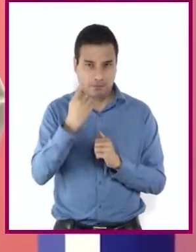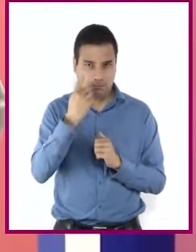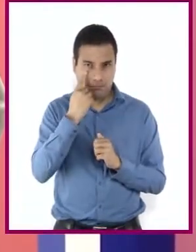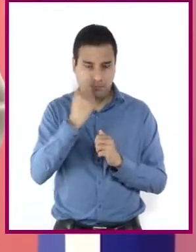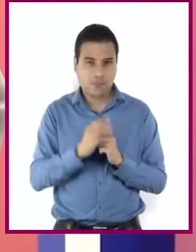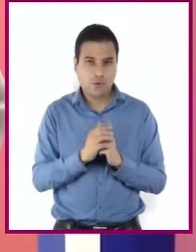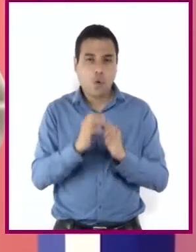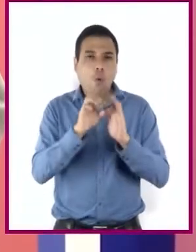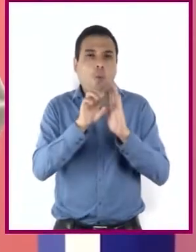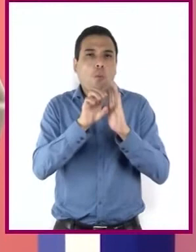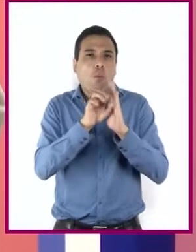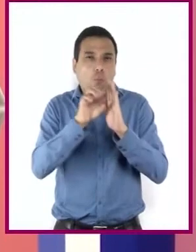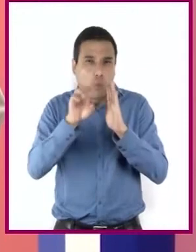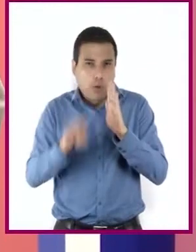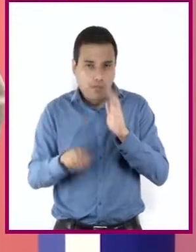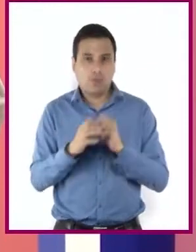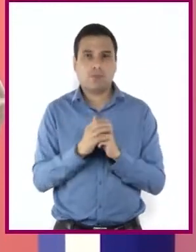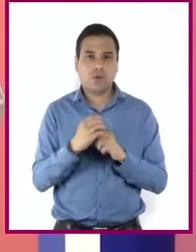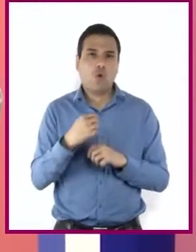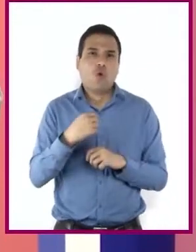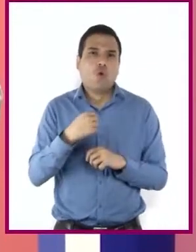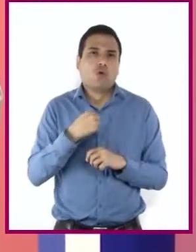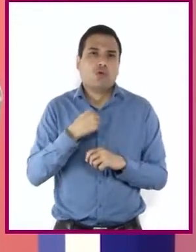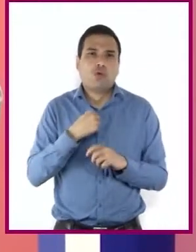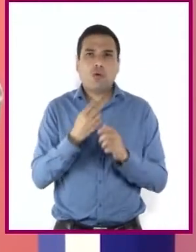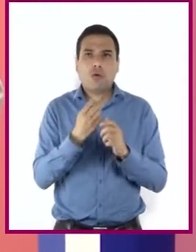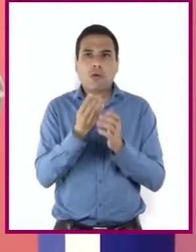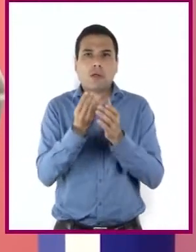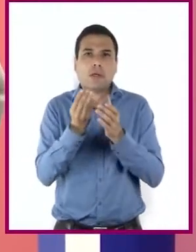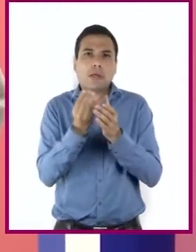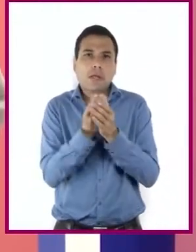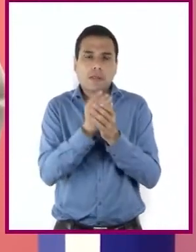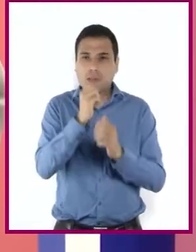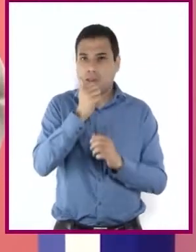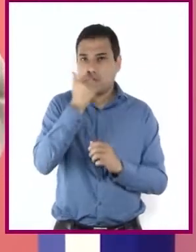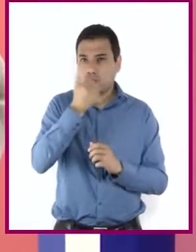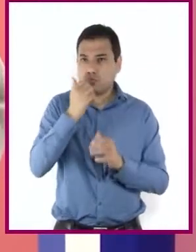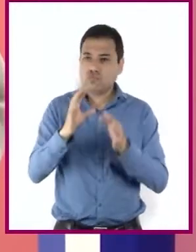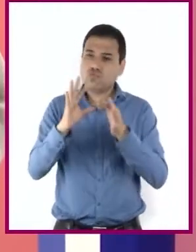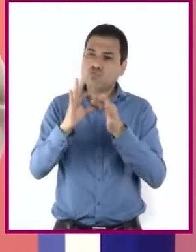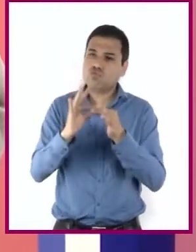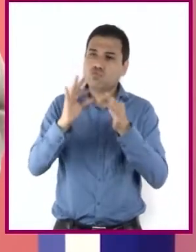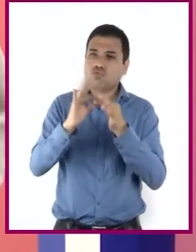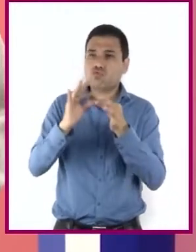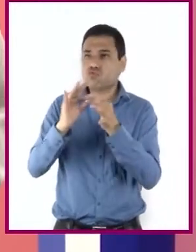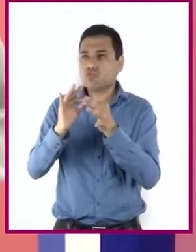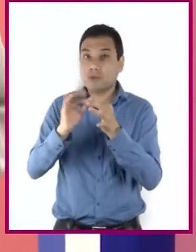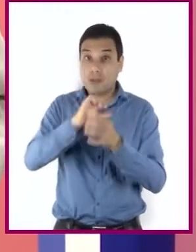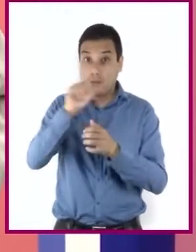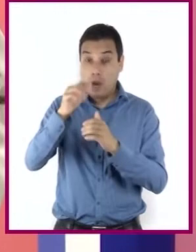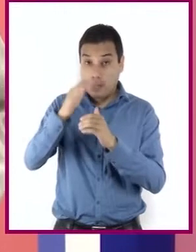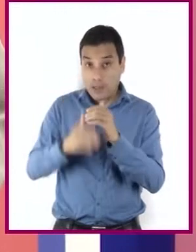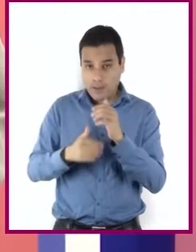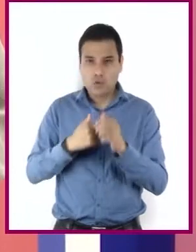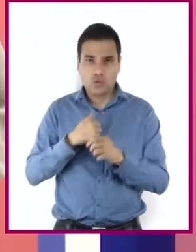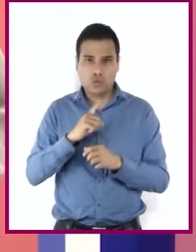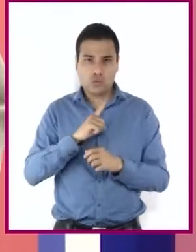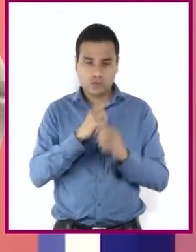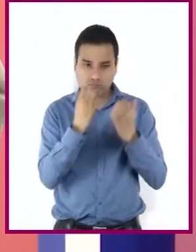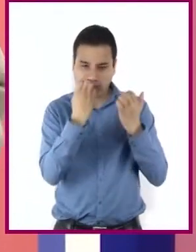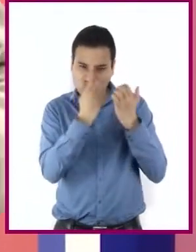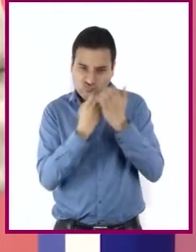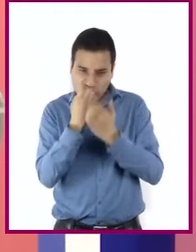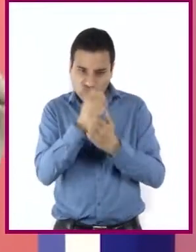autoevaluarme. Por ejemplo, cuando salgo de una sesión con mis alumnos, reviso mi forma de hablar, de explicar, de resolver las